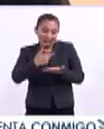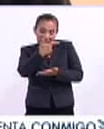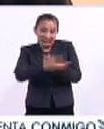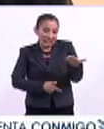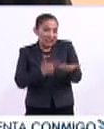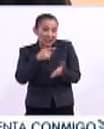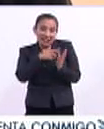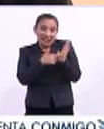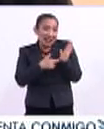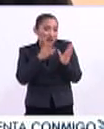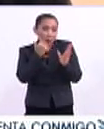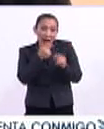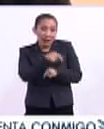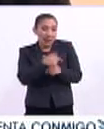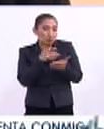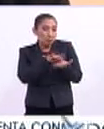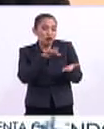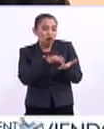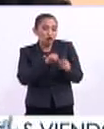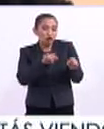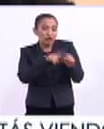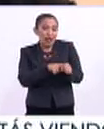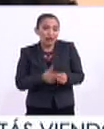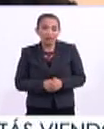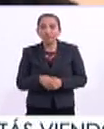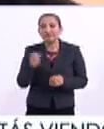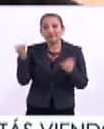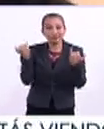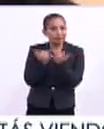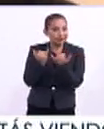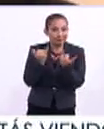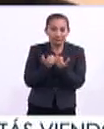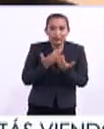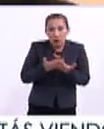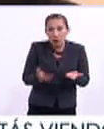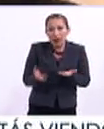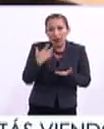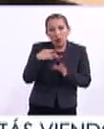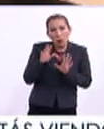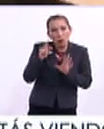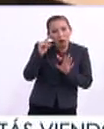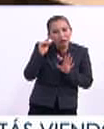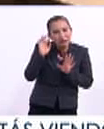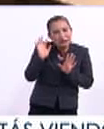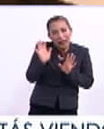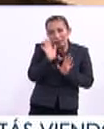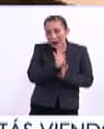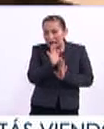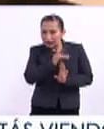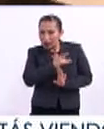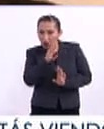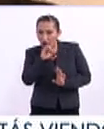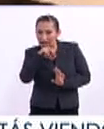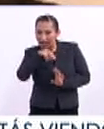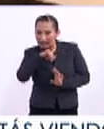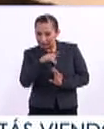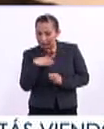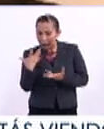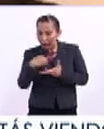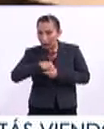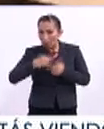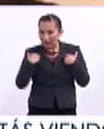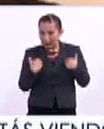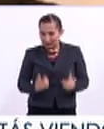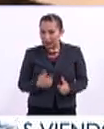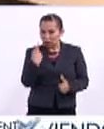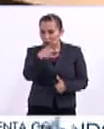Sí. Es lo mismo, pero al revés, ¿no? Sí, sí, sí. Bueno, ahora en teoría ya ¿no? CONACYT ya incorpora